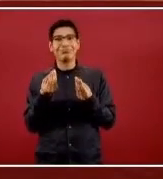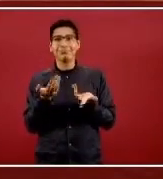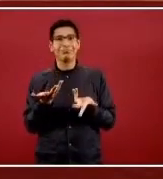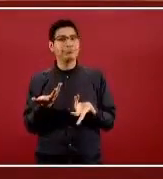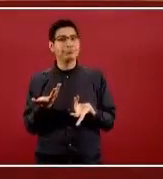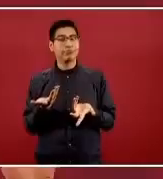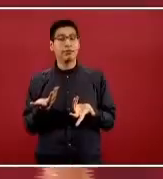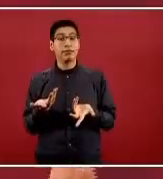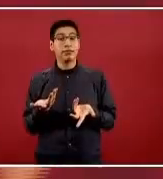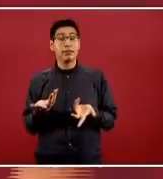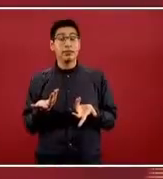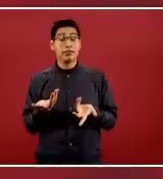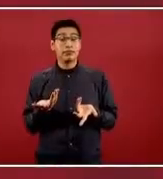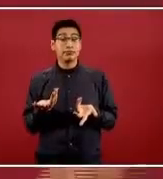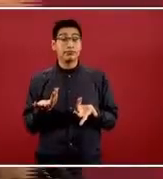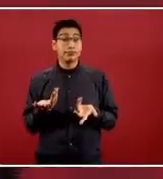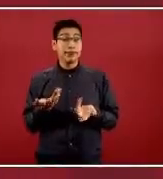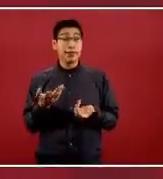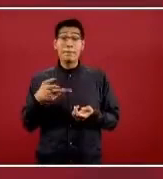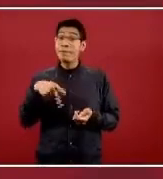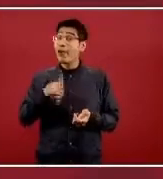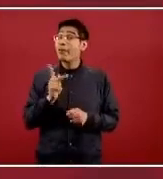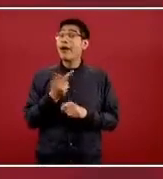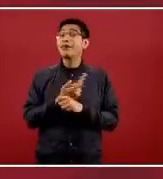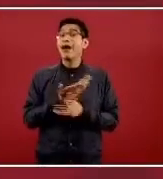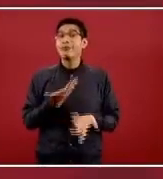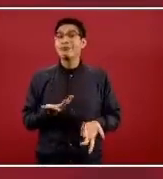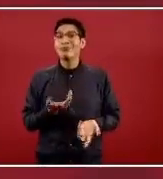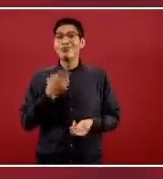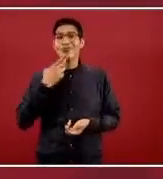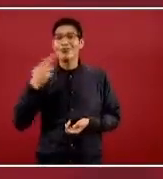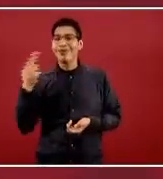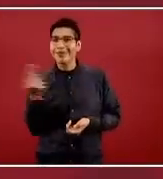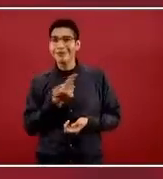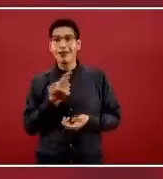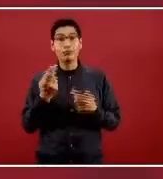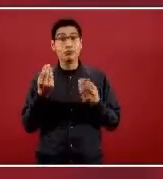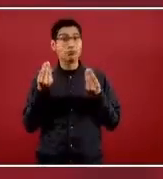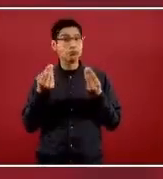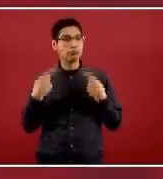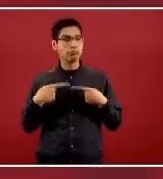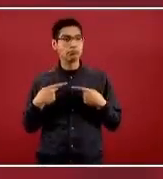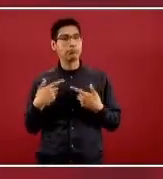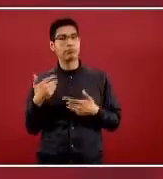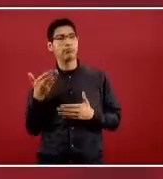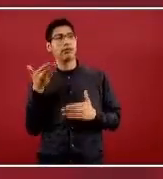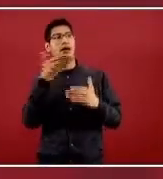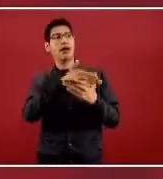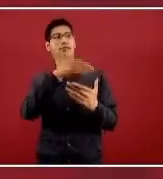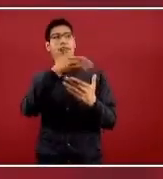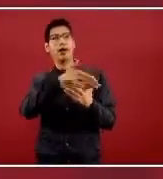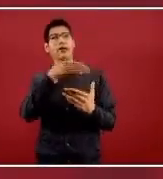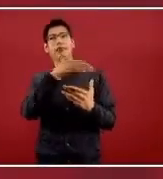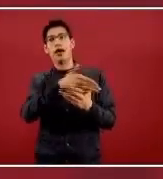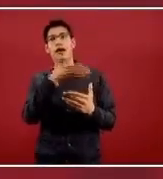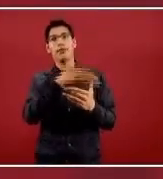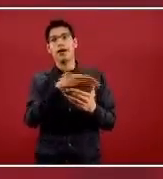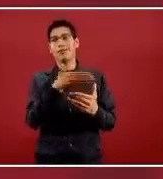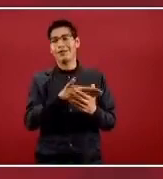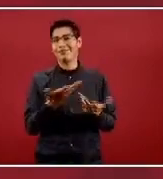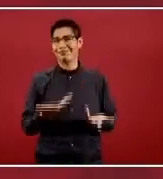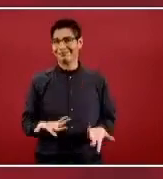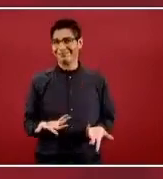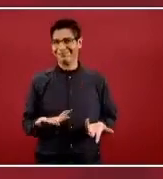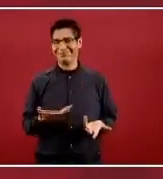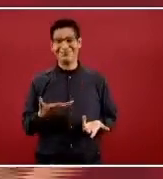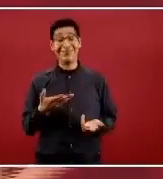general, pero también si se saturan los servicios de urgencias. Dada el comportamiento de COVID, en donde 8